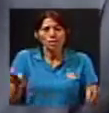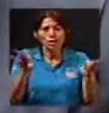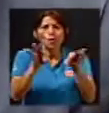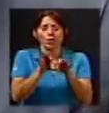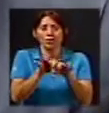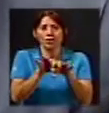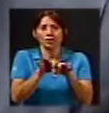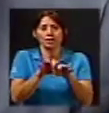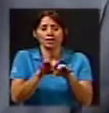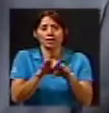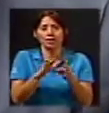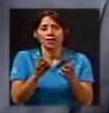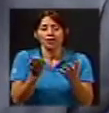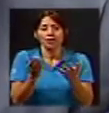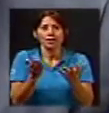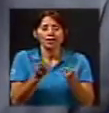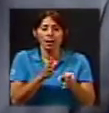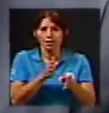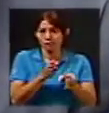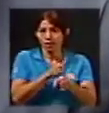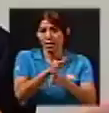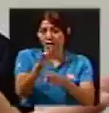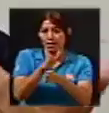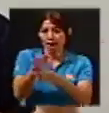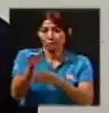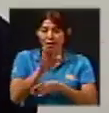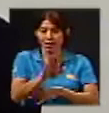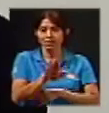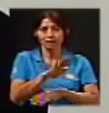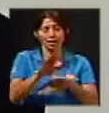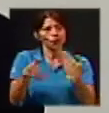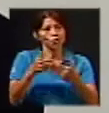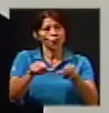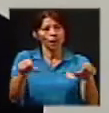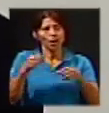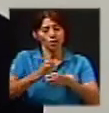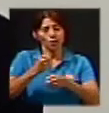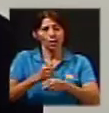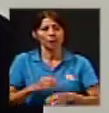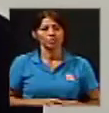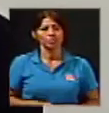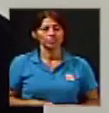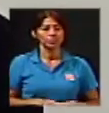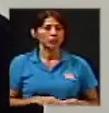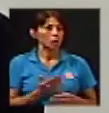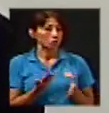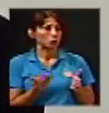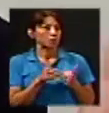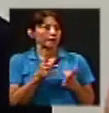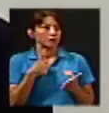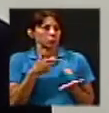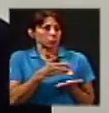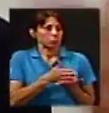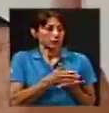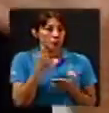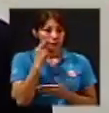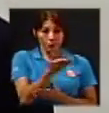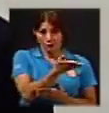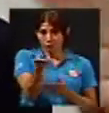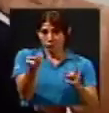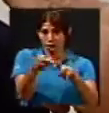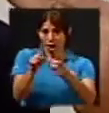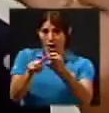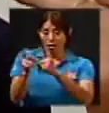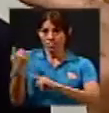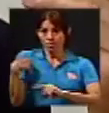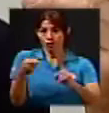carreras en todo el mercado laboral. Déjeme de nuevo, don Carlos, interrumpirlo para que las amigas y amigos que podrían